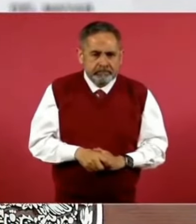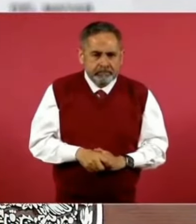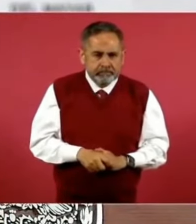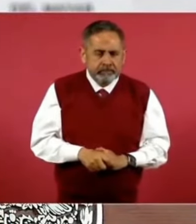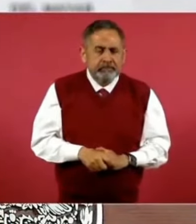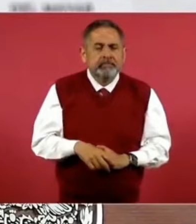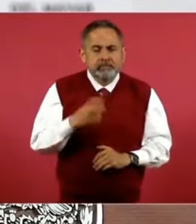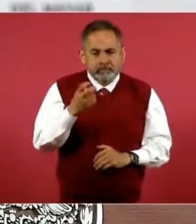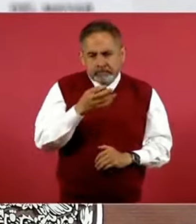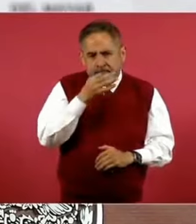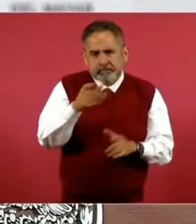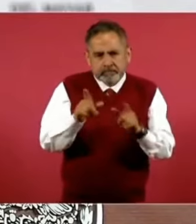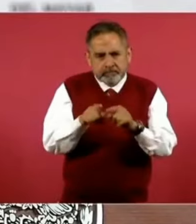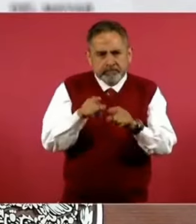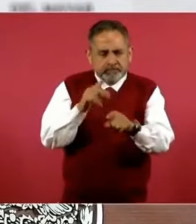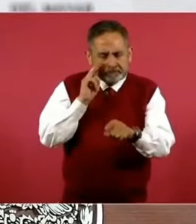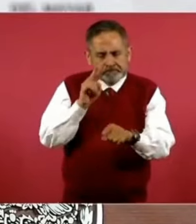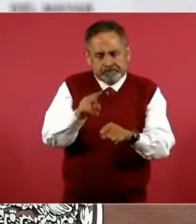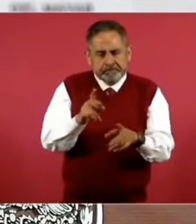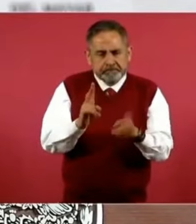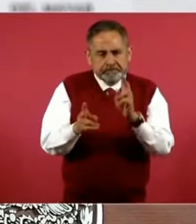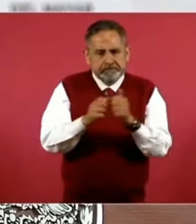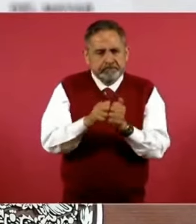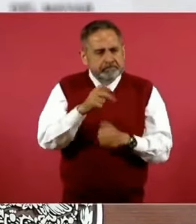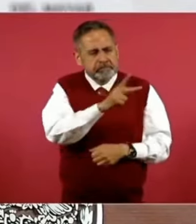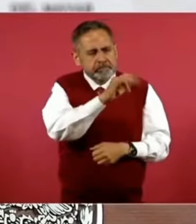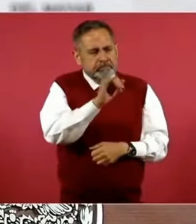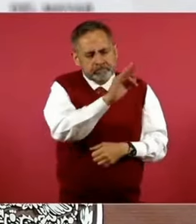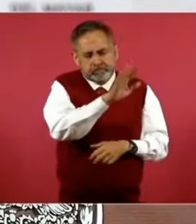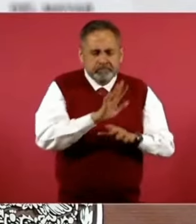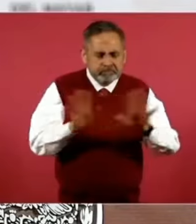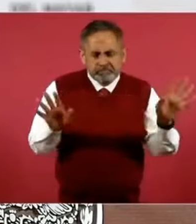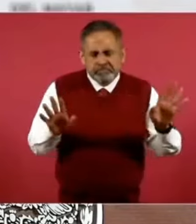eso es lo que hay que ver con el Poder Judicial, pero se va,